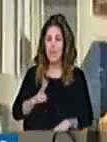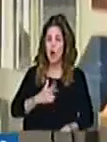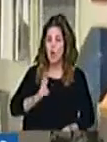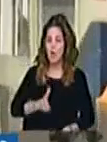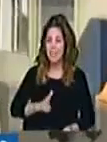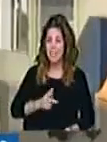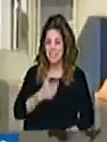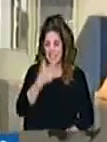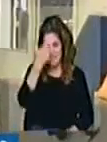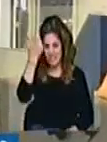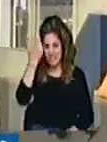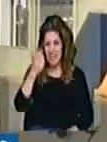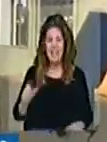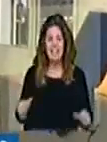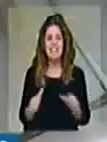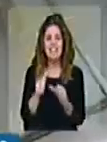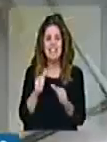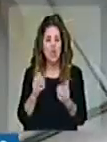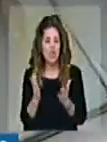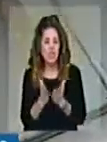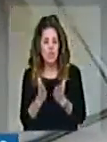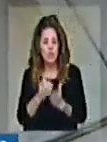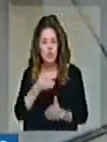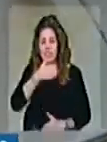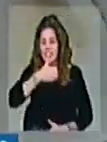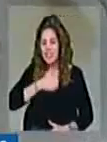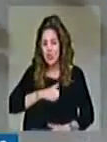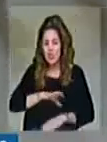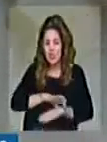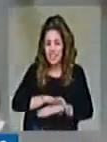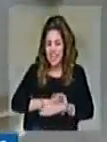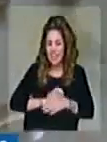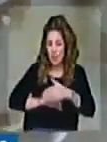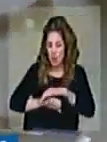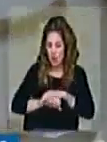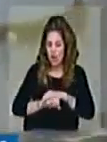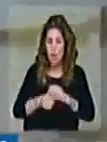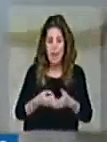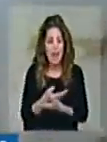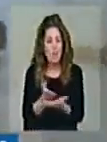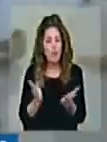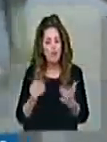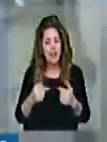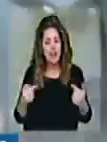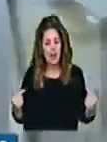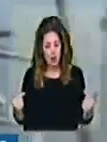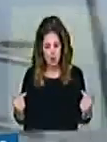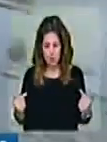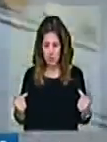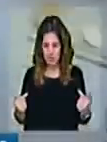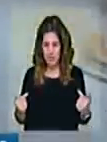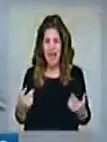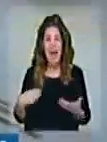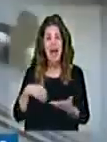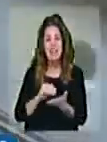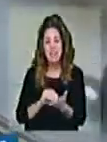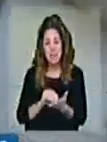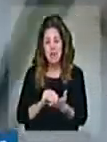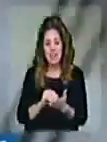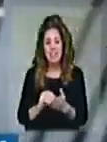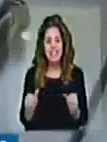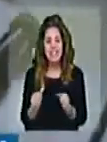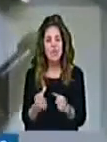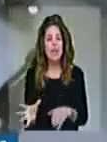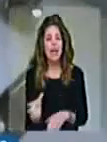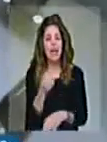y Ciencias. Se realizaron estudios históricos y arqueológicos para la exhibición de los vestigios. Además, se hizo